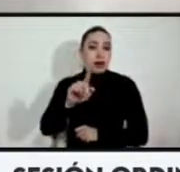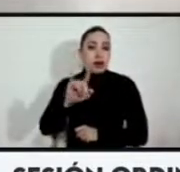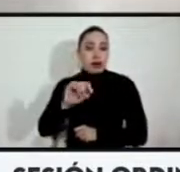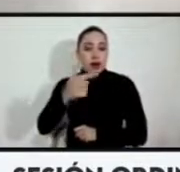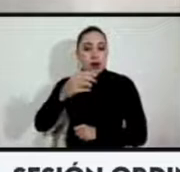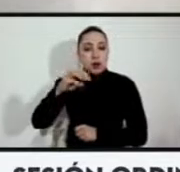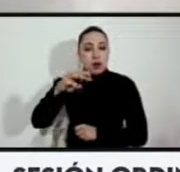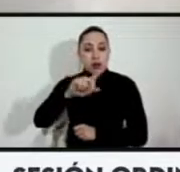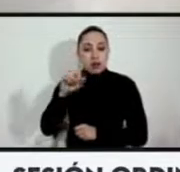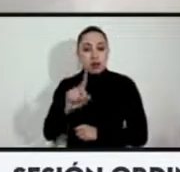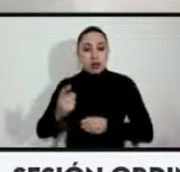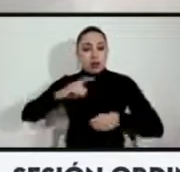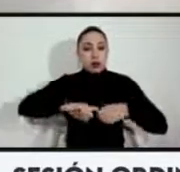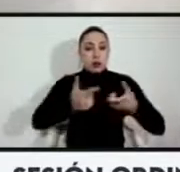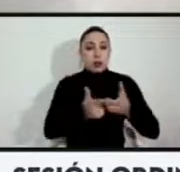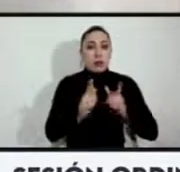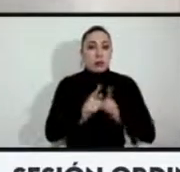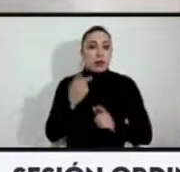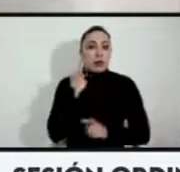diputada.